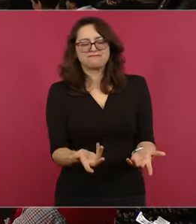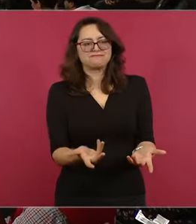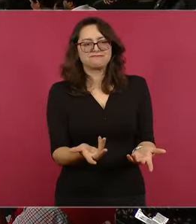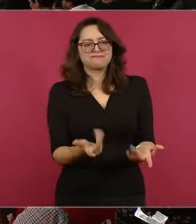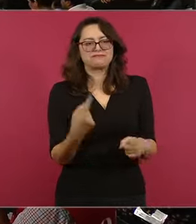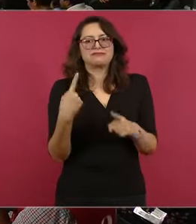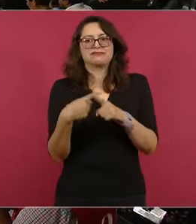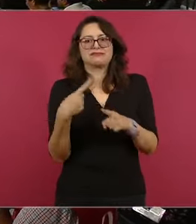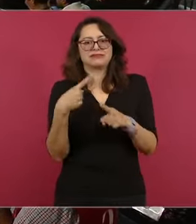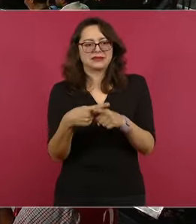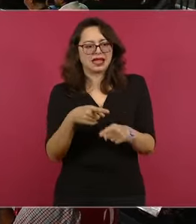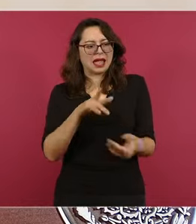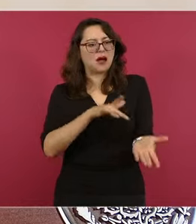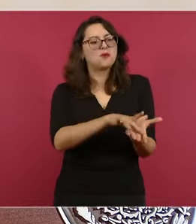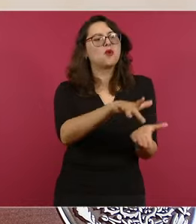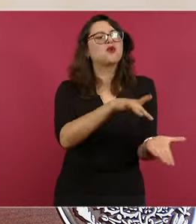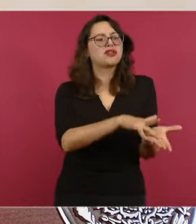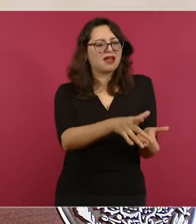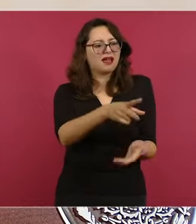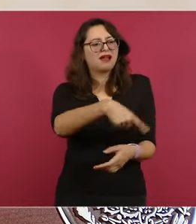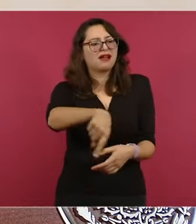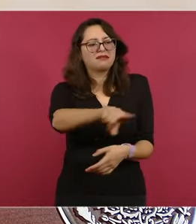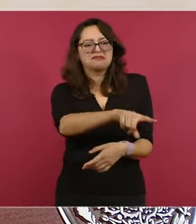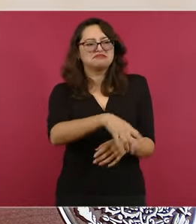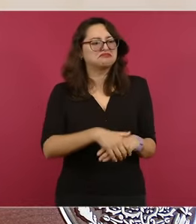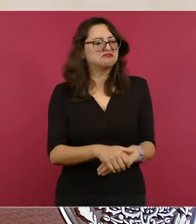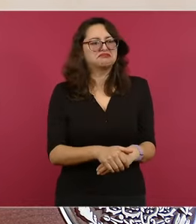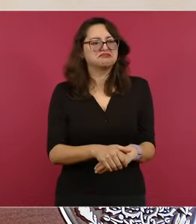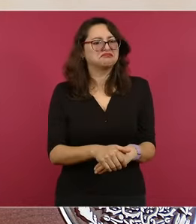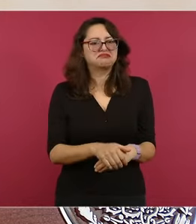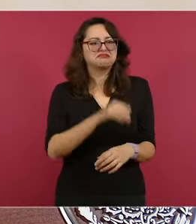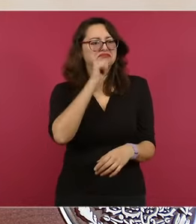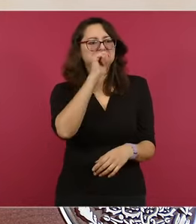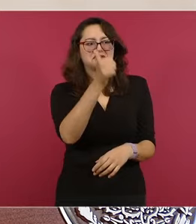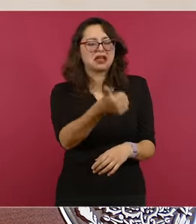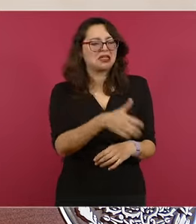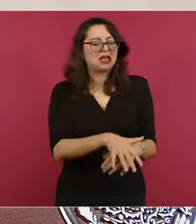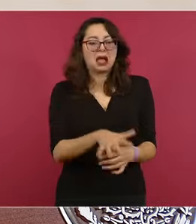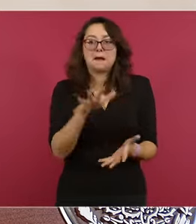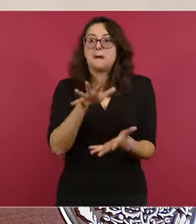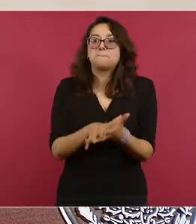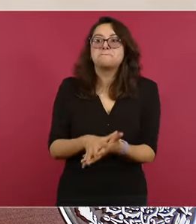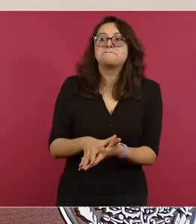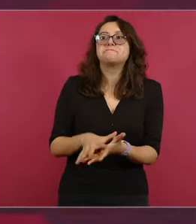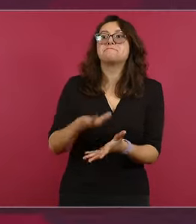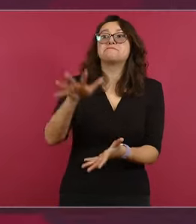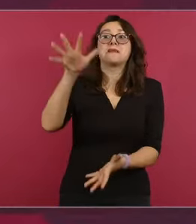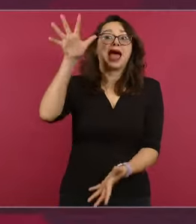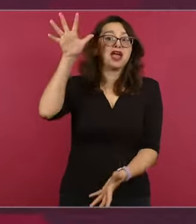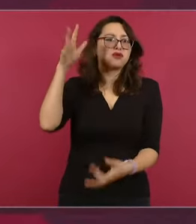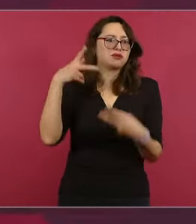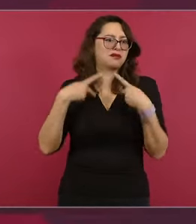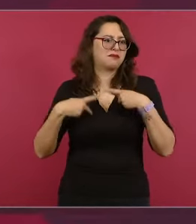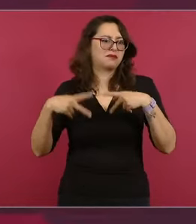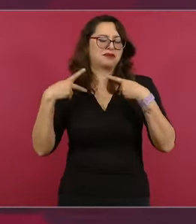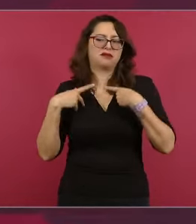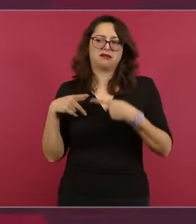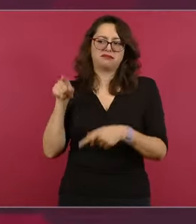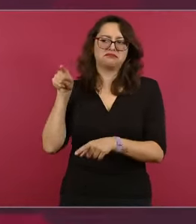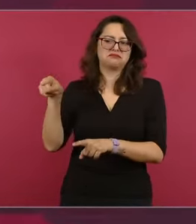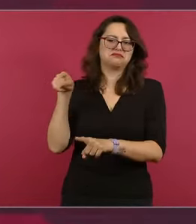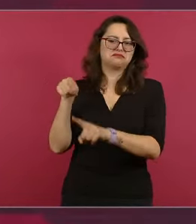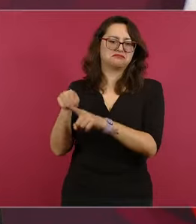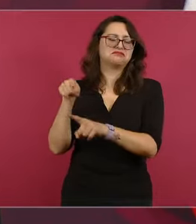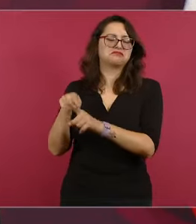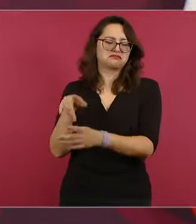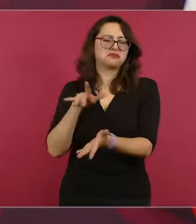respaldada por la gente. La mayoría del pueblo de Guatemala, la inmensa mayoría, está con